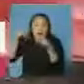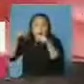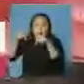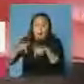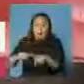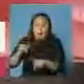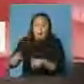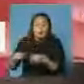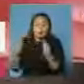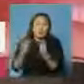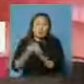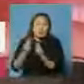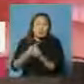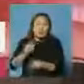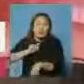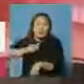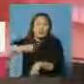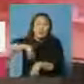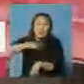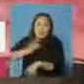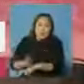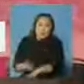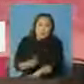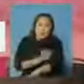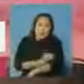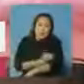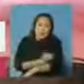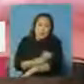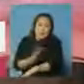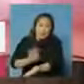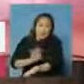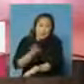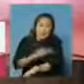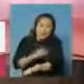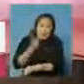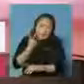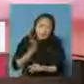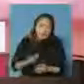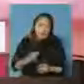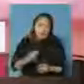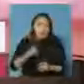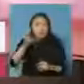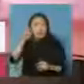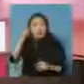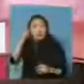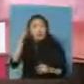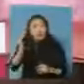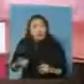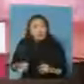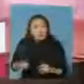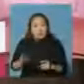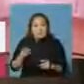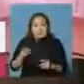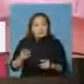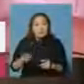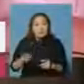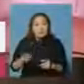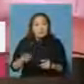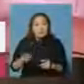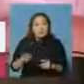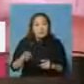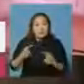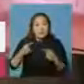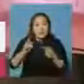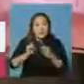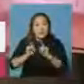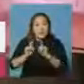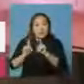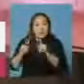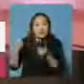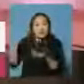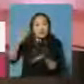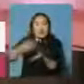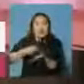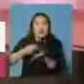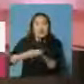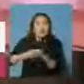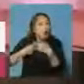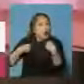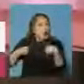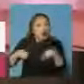tenido mucho tiempo antes, unos años atrás. Nosotros sabemos que mantener un precio